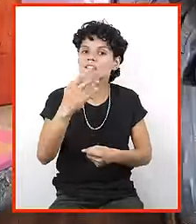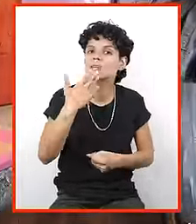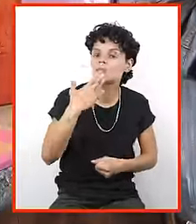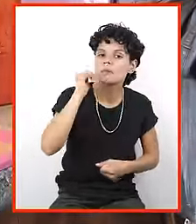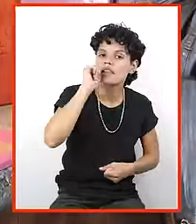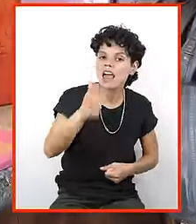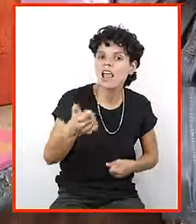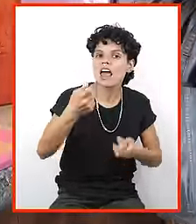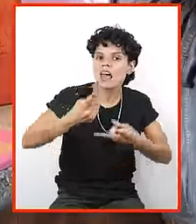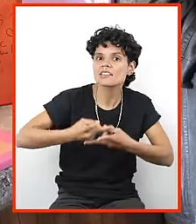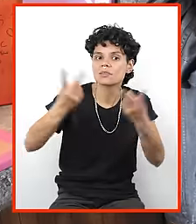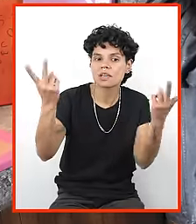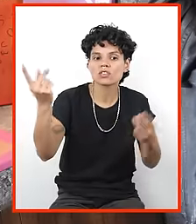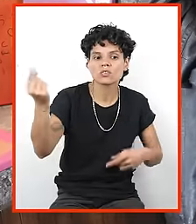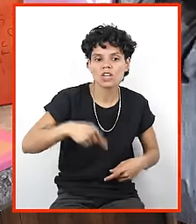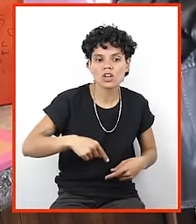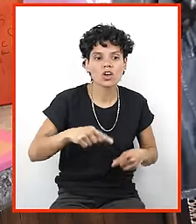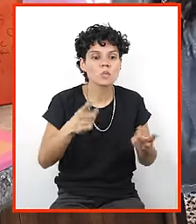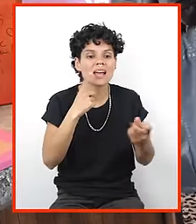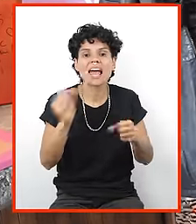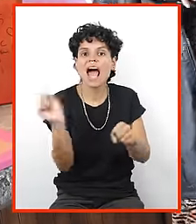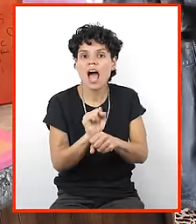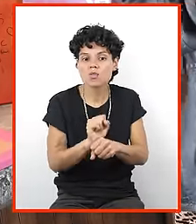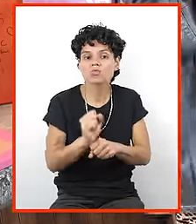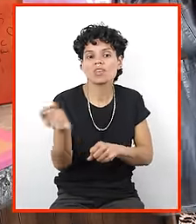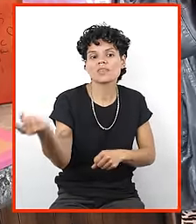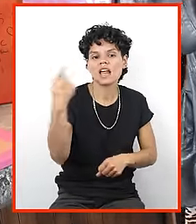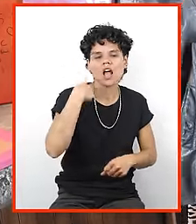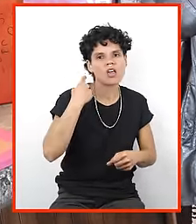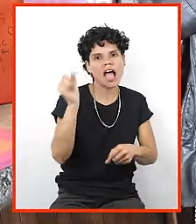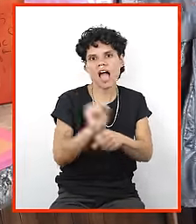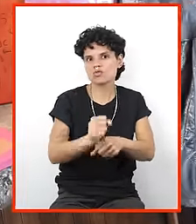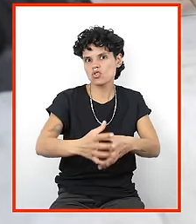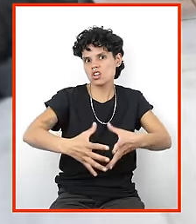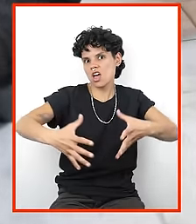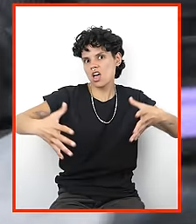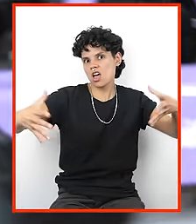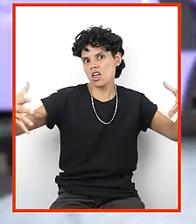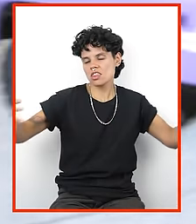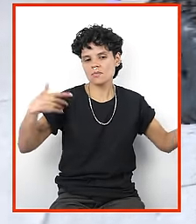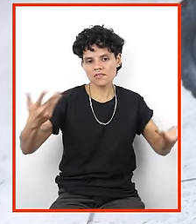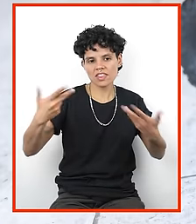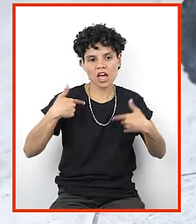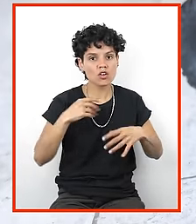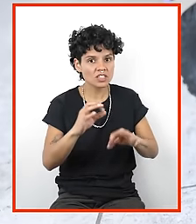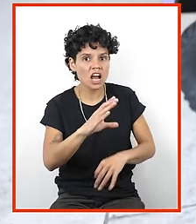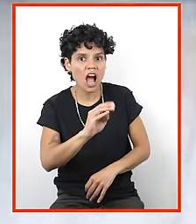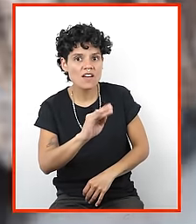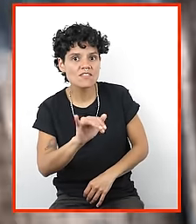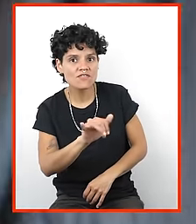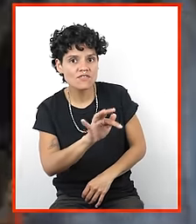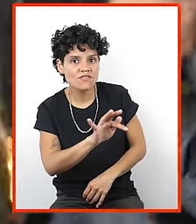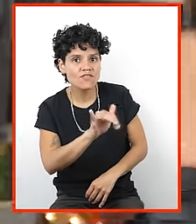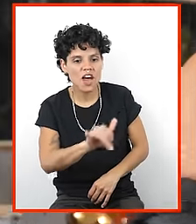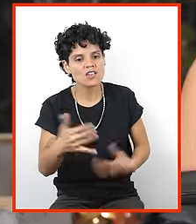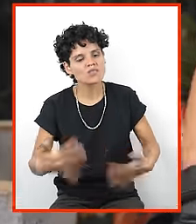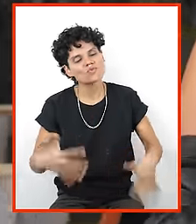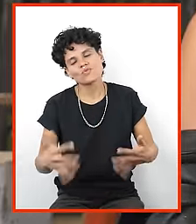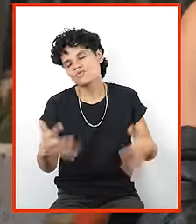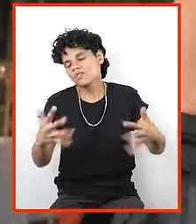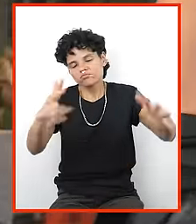van mañana al lanzamiento. Por eso, ¿no? Me vinieron el auto, me mandaron un auto. Mon, increíble. Te lo dices tú para decirlo